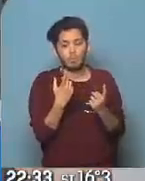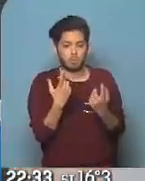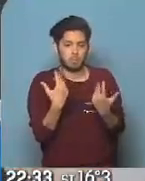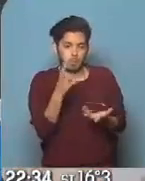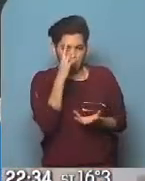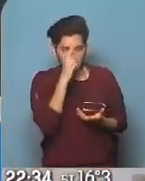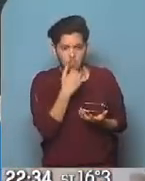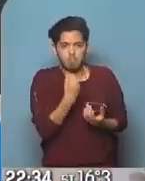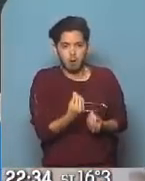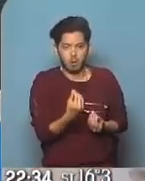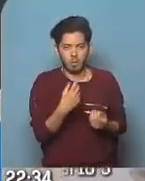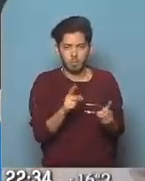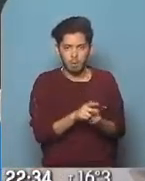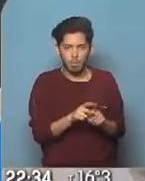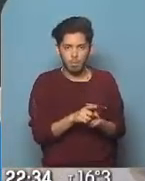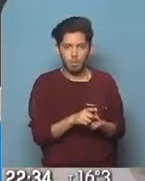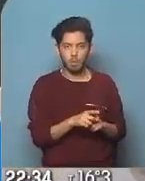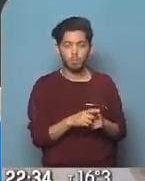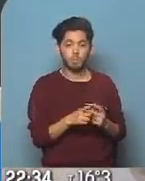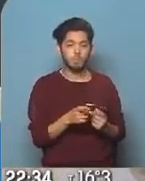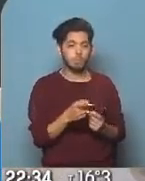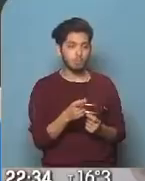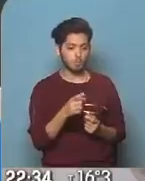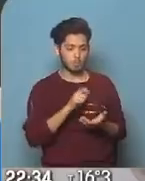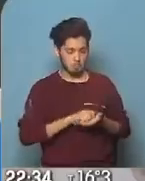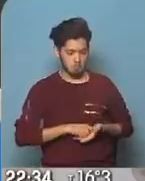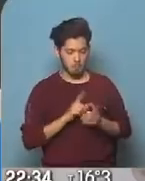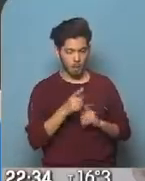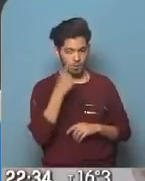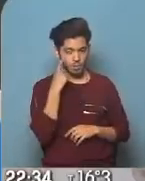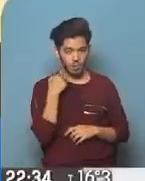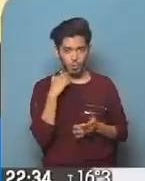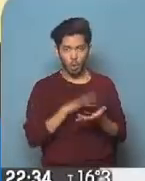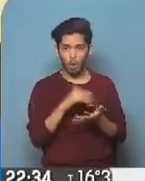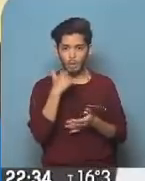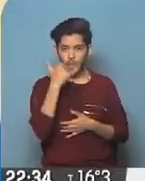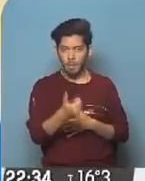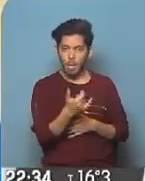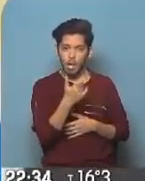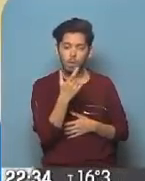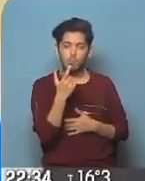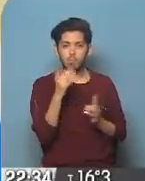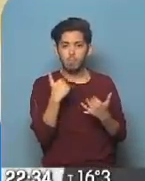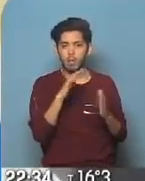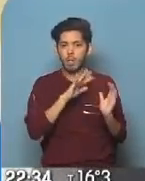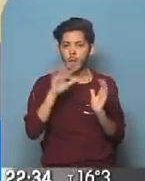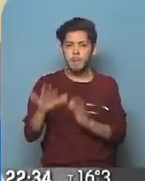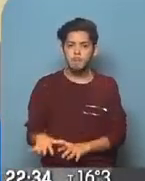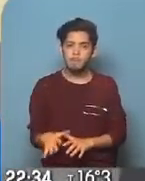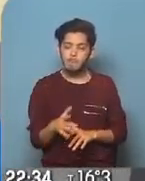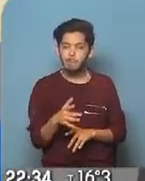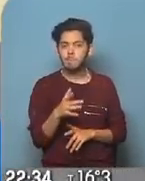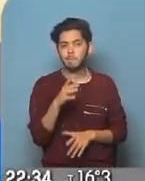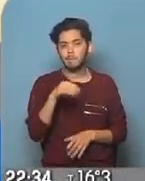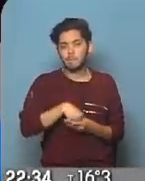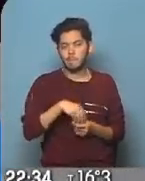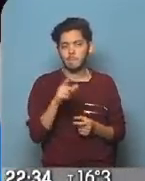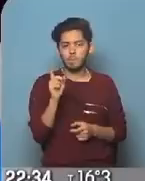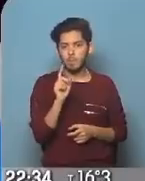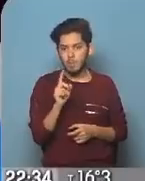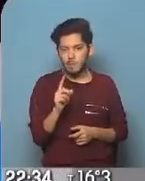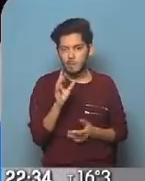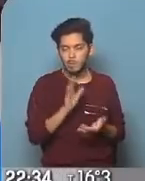del mensaje o del llamado telefónico que recibió de parte de Trump, porque podría haber quedado al margen, no era parte